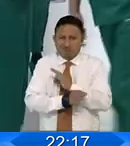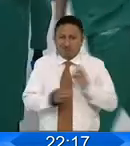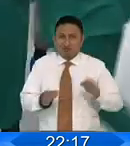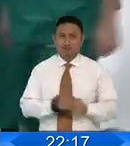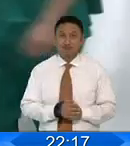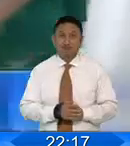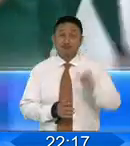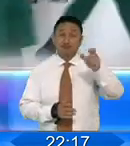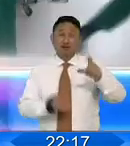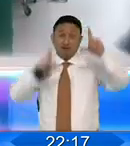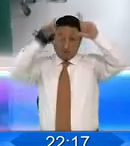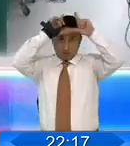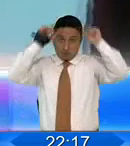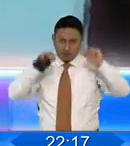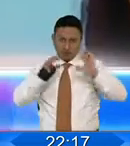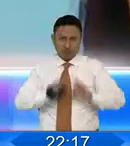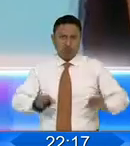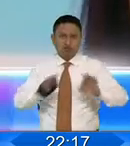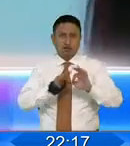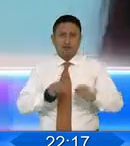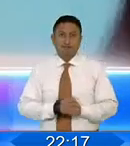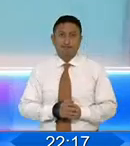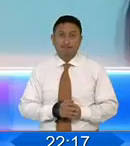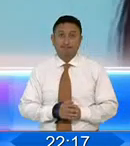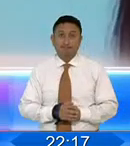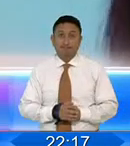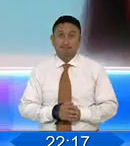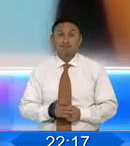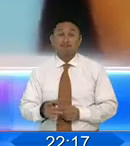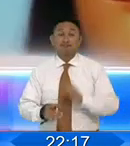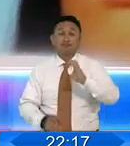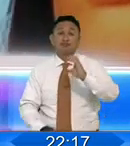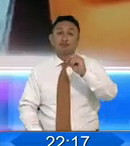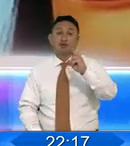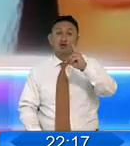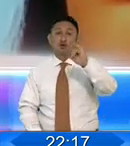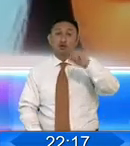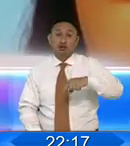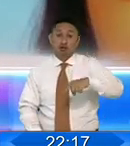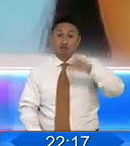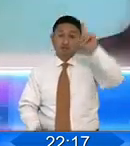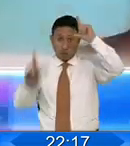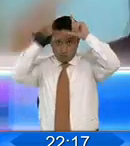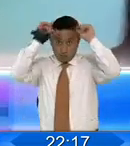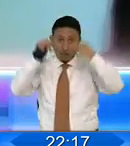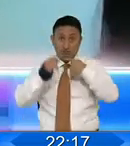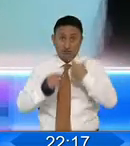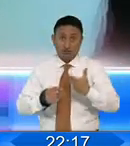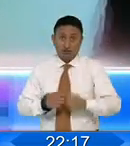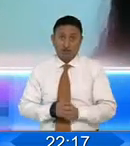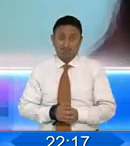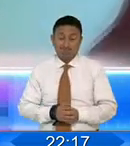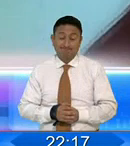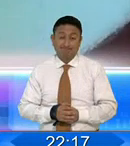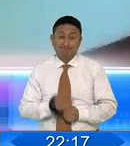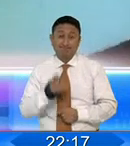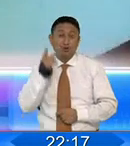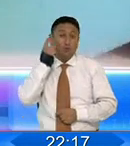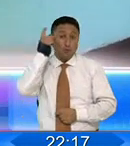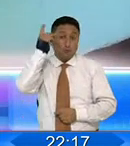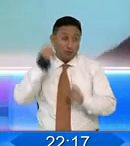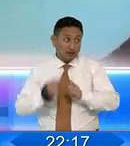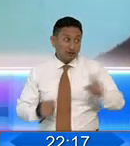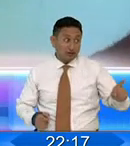enfermería también es clave en este proceso. Y según Corina Lomas, enfermera, menciona que es doloroso ver a sus padres